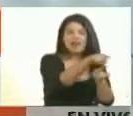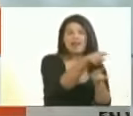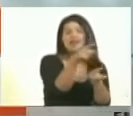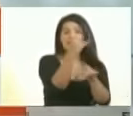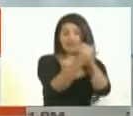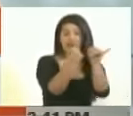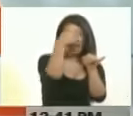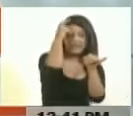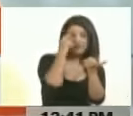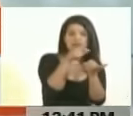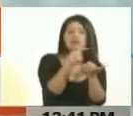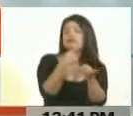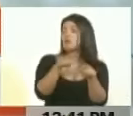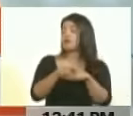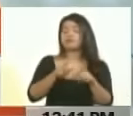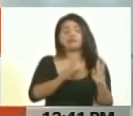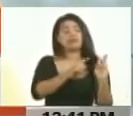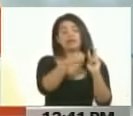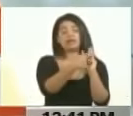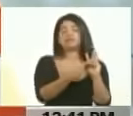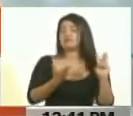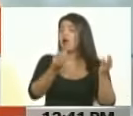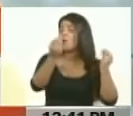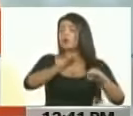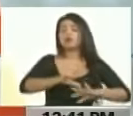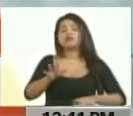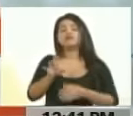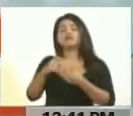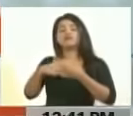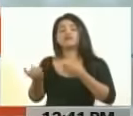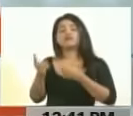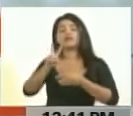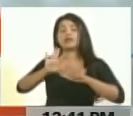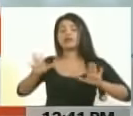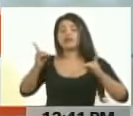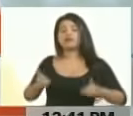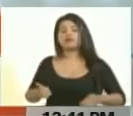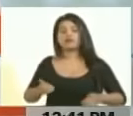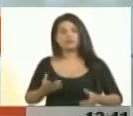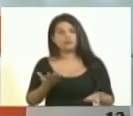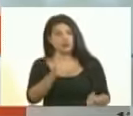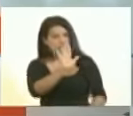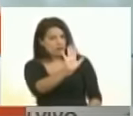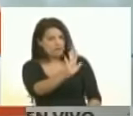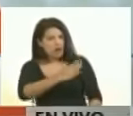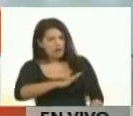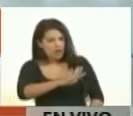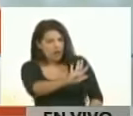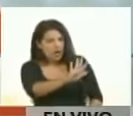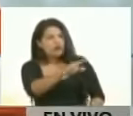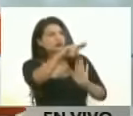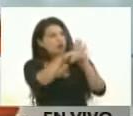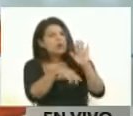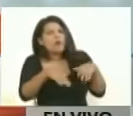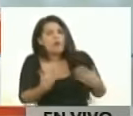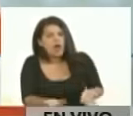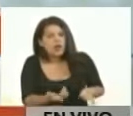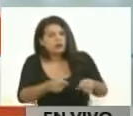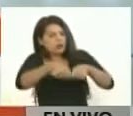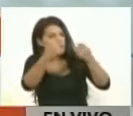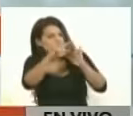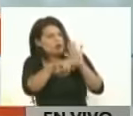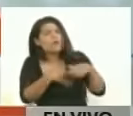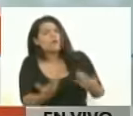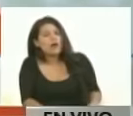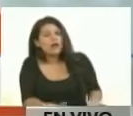¿Pero y cómo? ¿En base a qué norma? ¿En base a qué proceso? Y el debido proceso y el derecho a la defensa